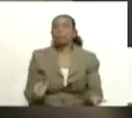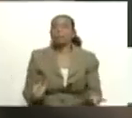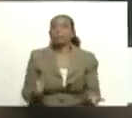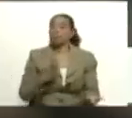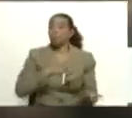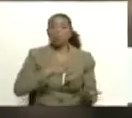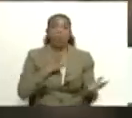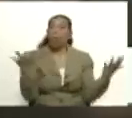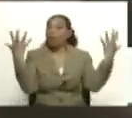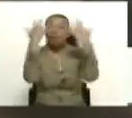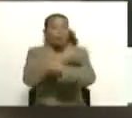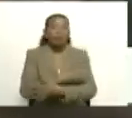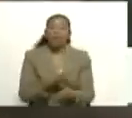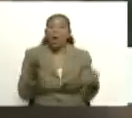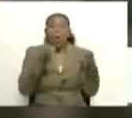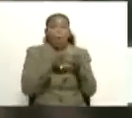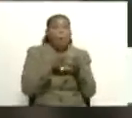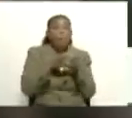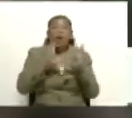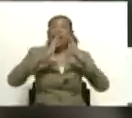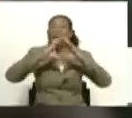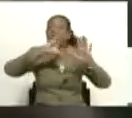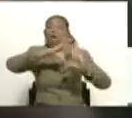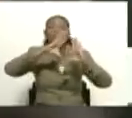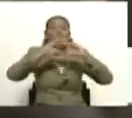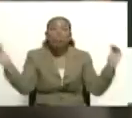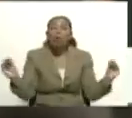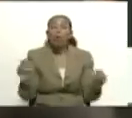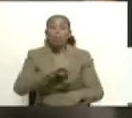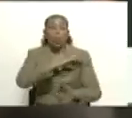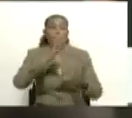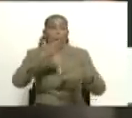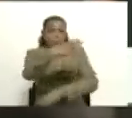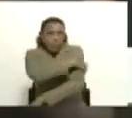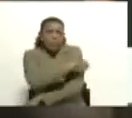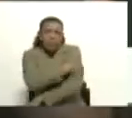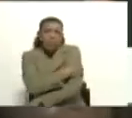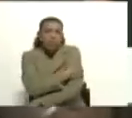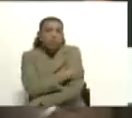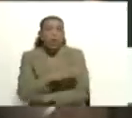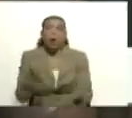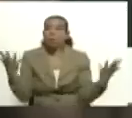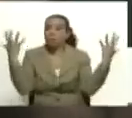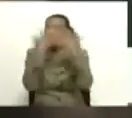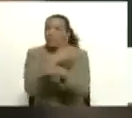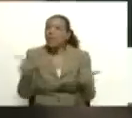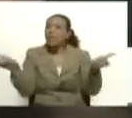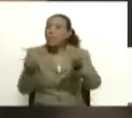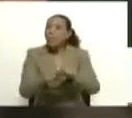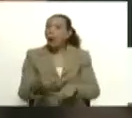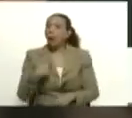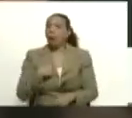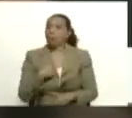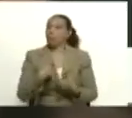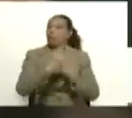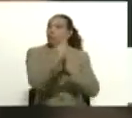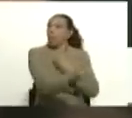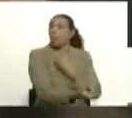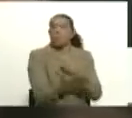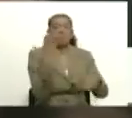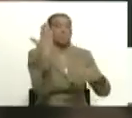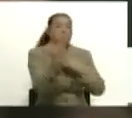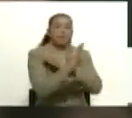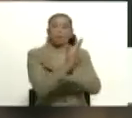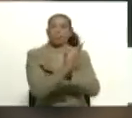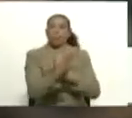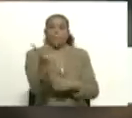nos confundan, no sean irrespetuosos ustedes de confundirnos con los que vienen pidiendo sanciones